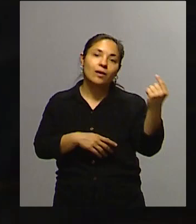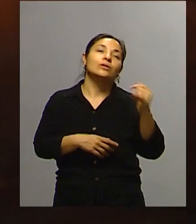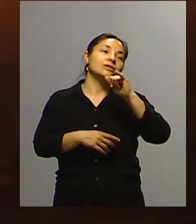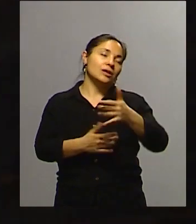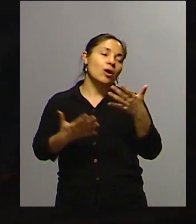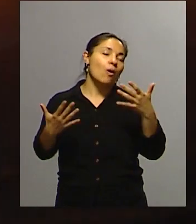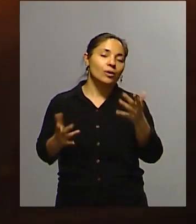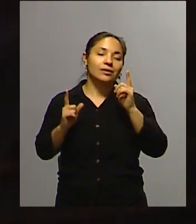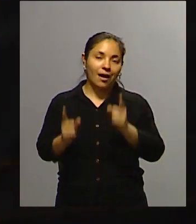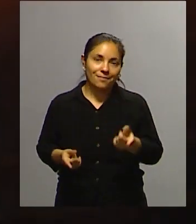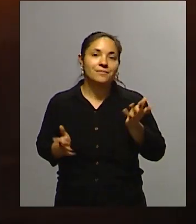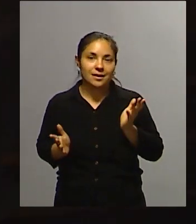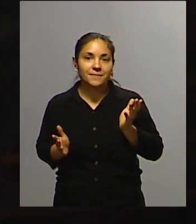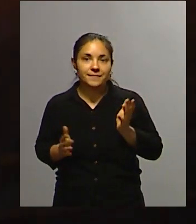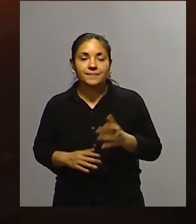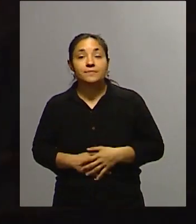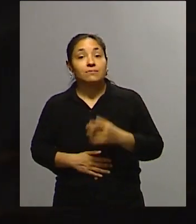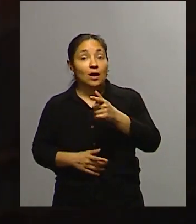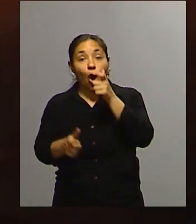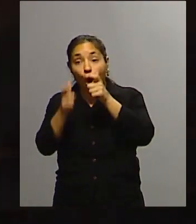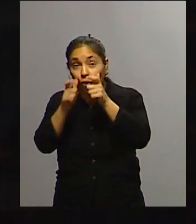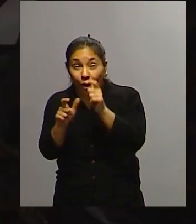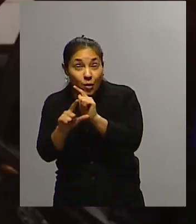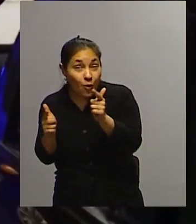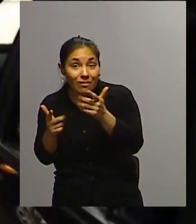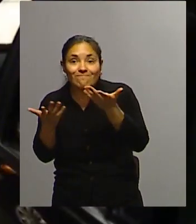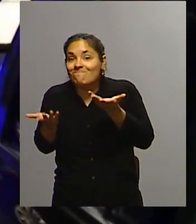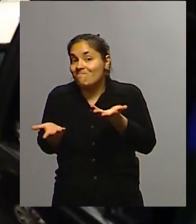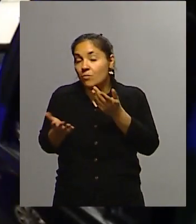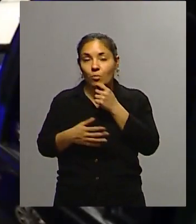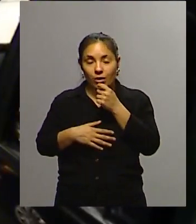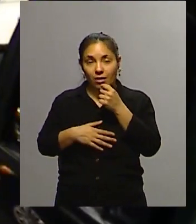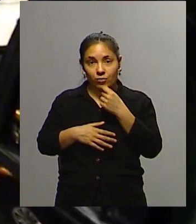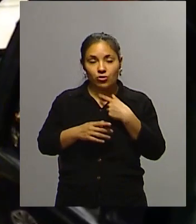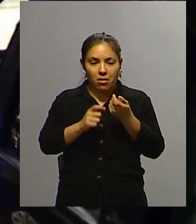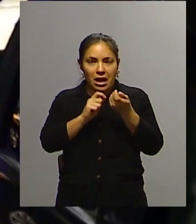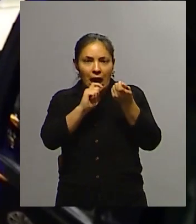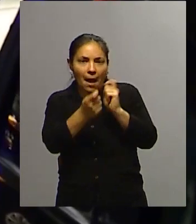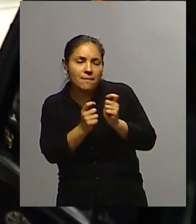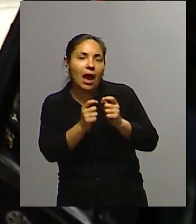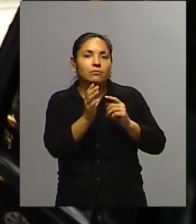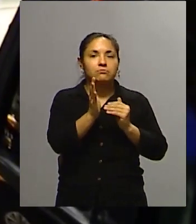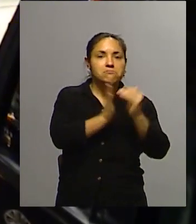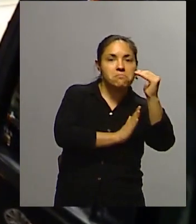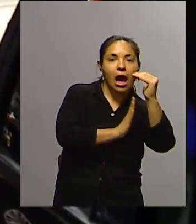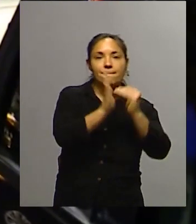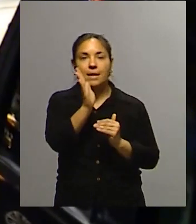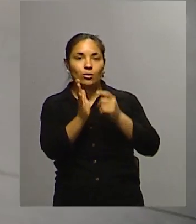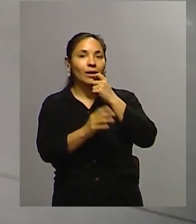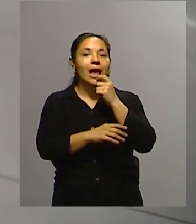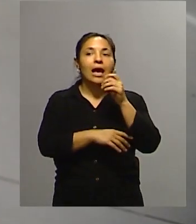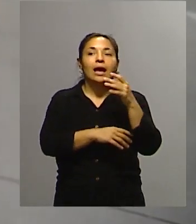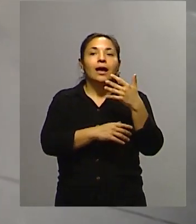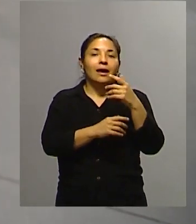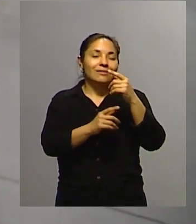absolutamente. Pero si no hay controles, yo puedo mover las variables para arriba o para abajo y puedo decir 0,6,